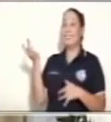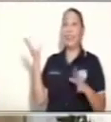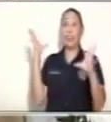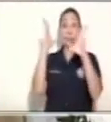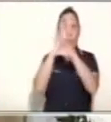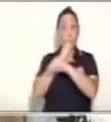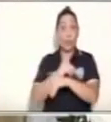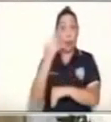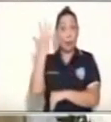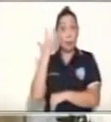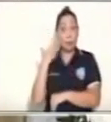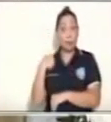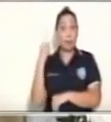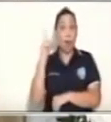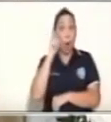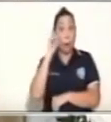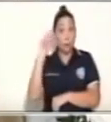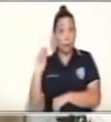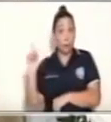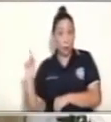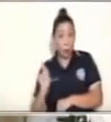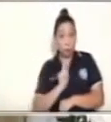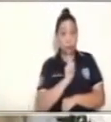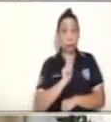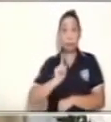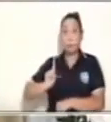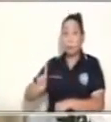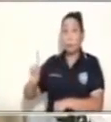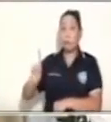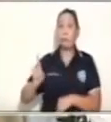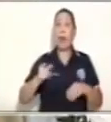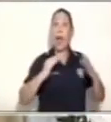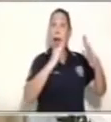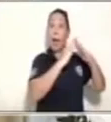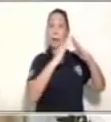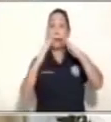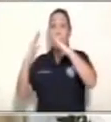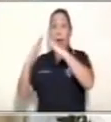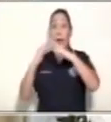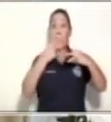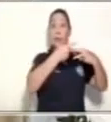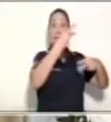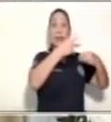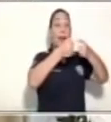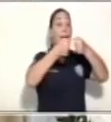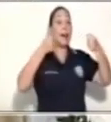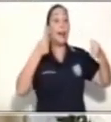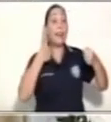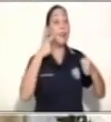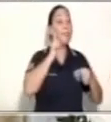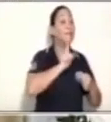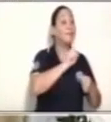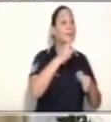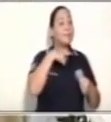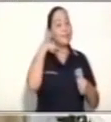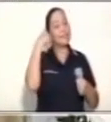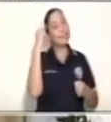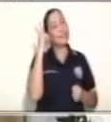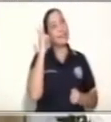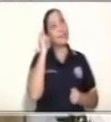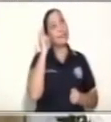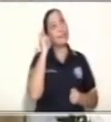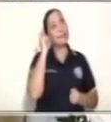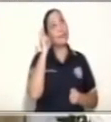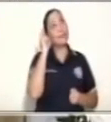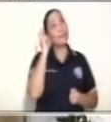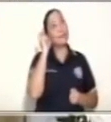llega, les canta canciones de mariachis o las canciones que él se sepa que estén de moda para